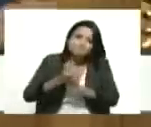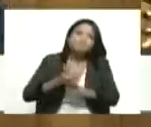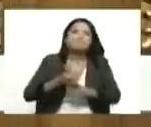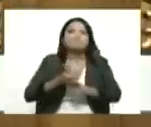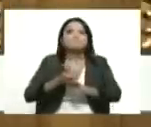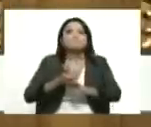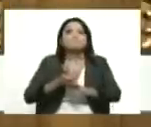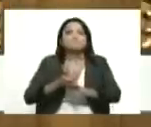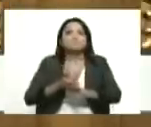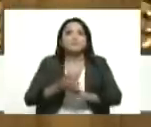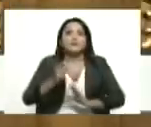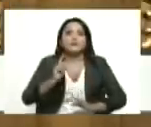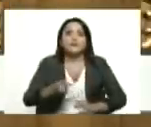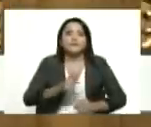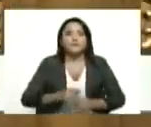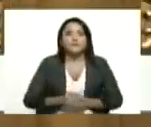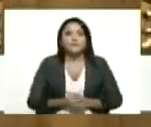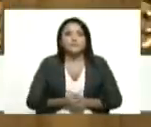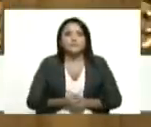Chatarra.